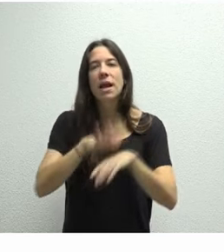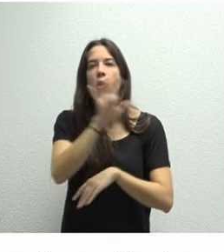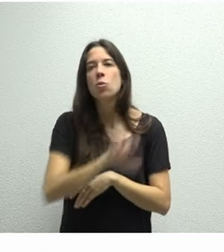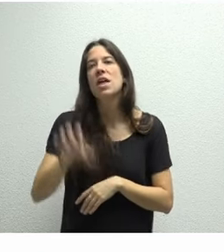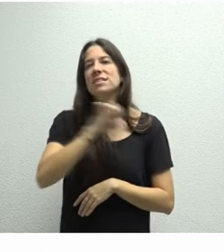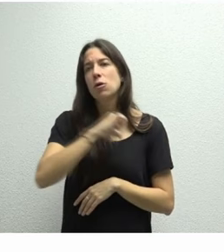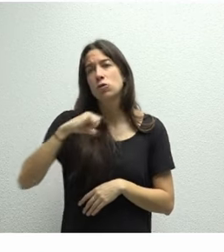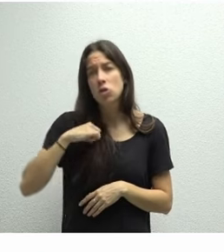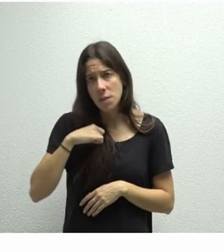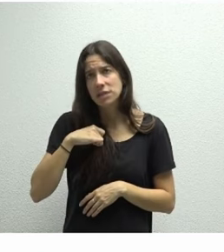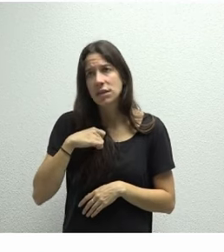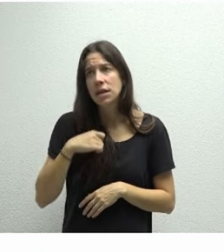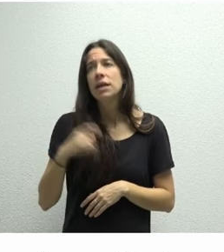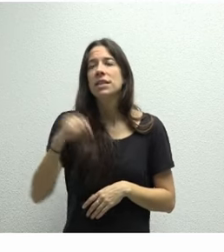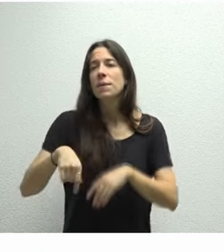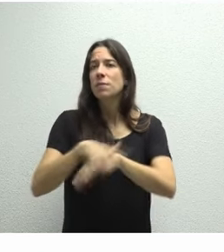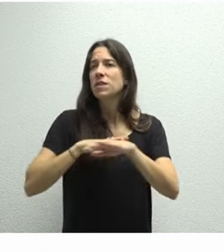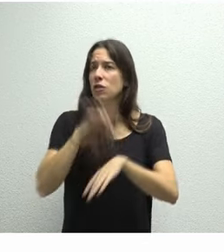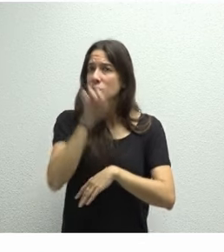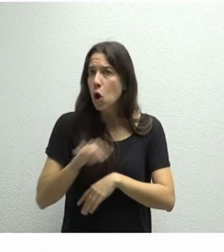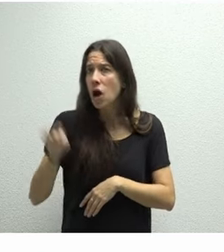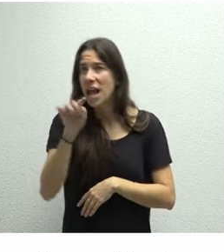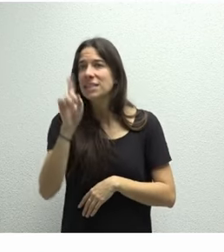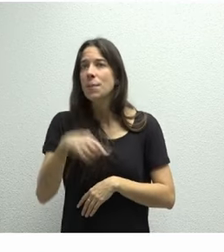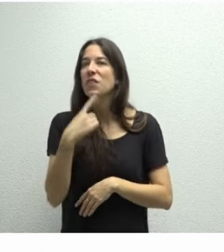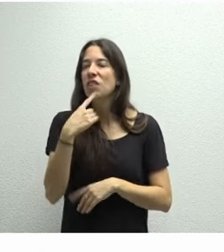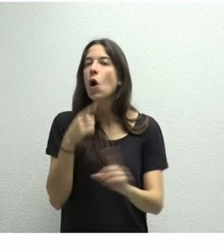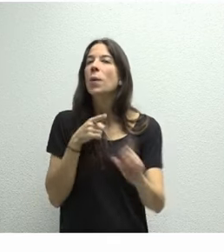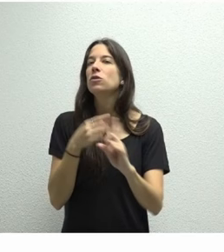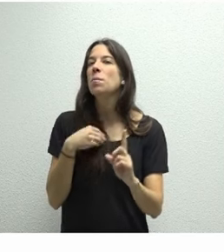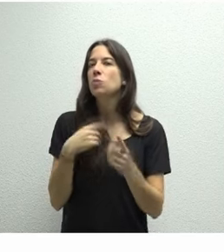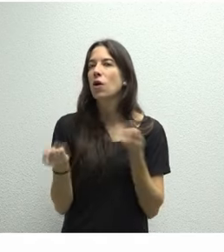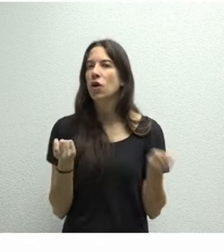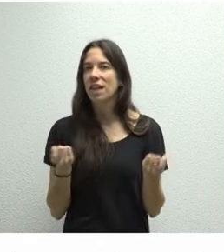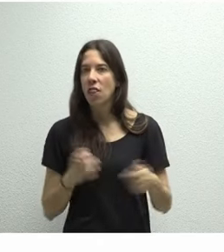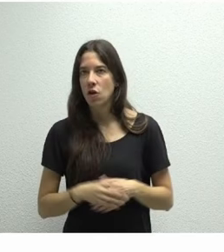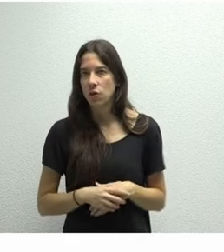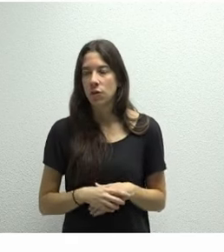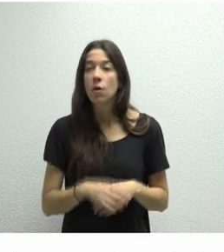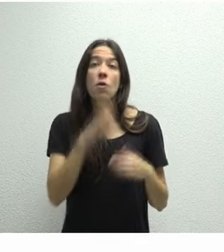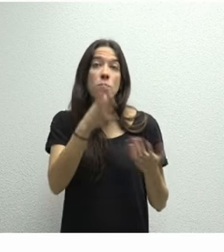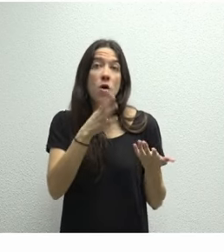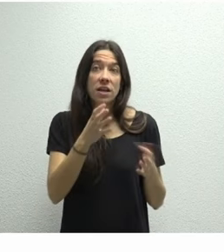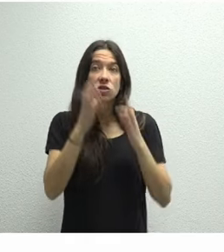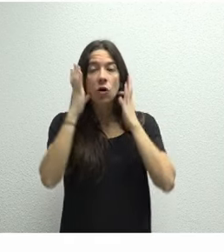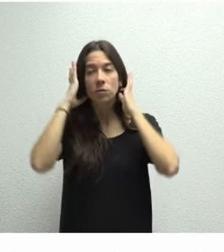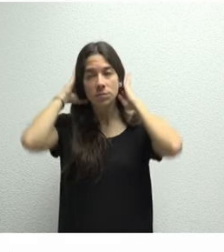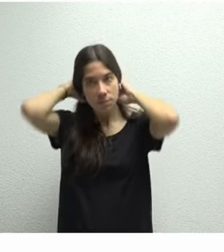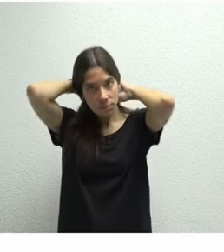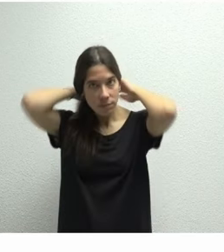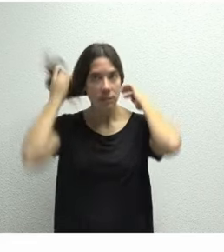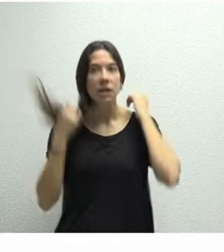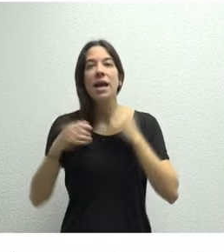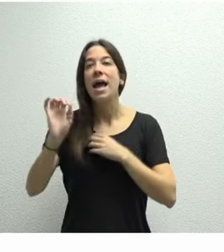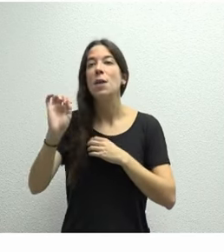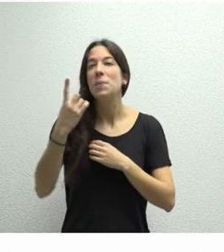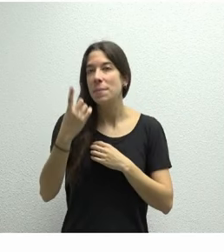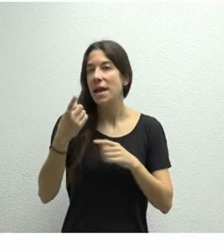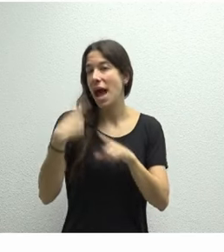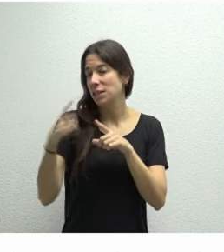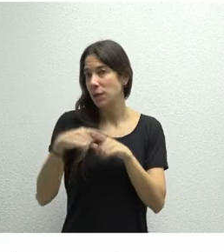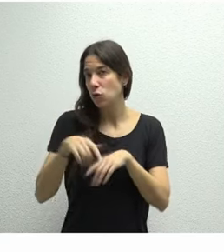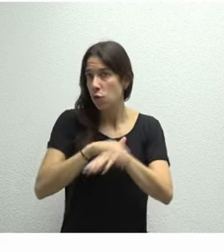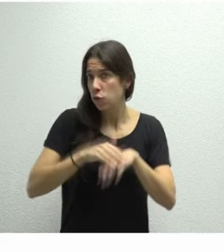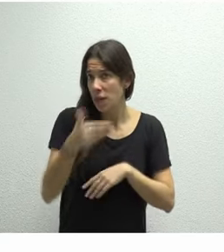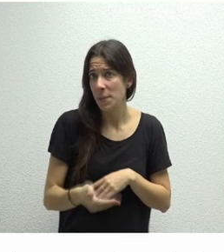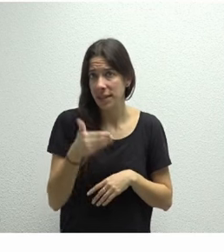autónomas en las administraciones locales este objetivo de coordinación por lo tanto digamos que el primero de los estos aspectos fundamentales que